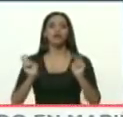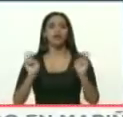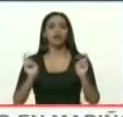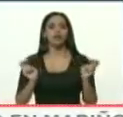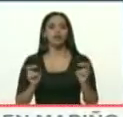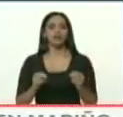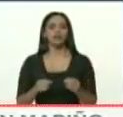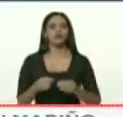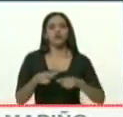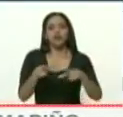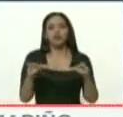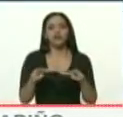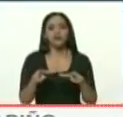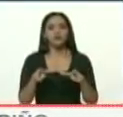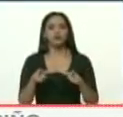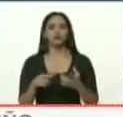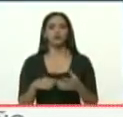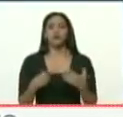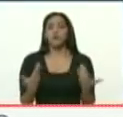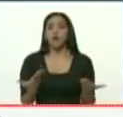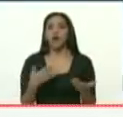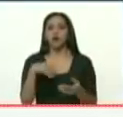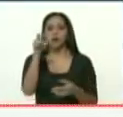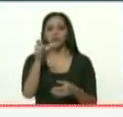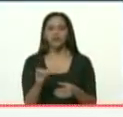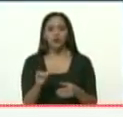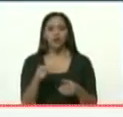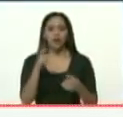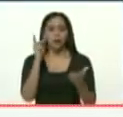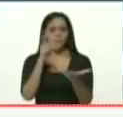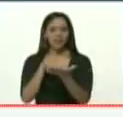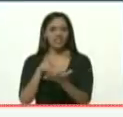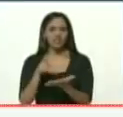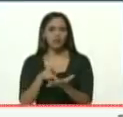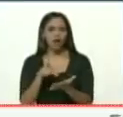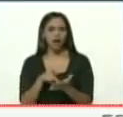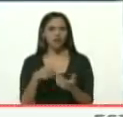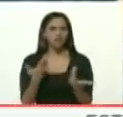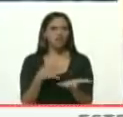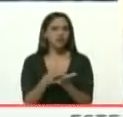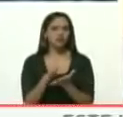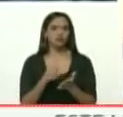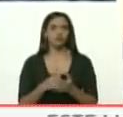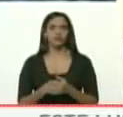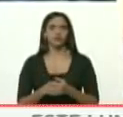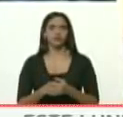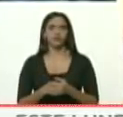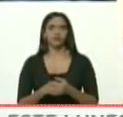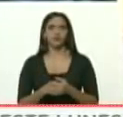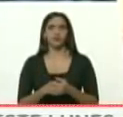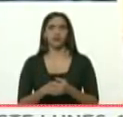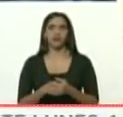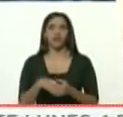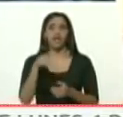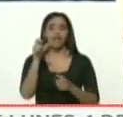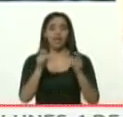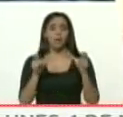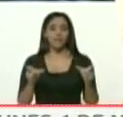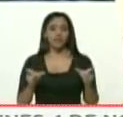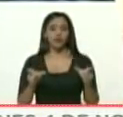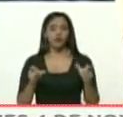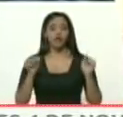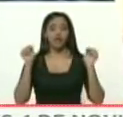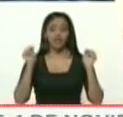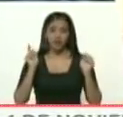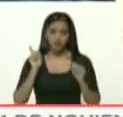del hecho y cuál es el estatus de las personas que participaron allí en ese delito? Bueno, estas personas están siendo ampliamente solicitadas en el